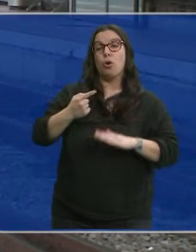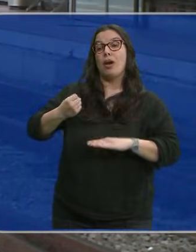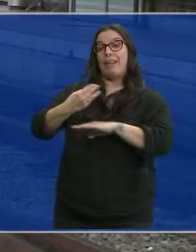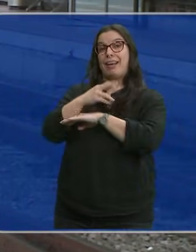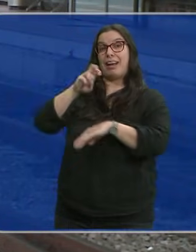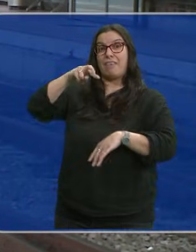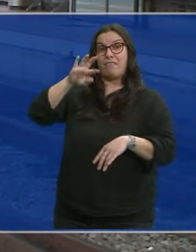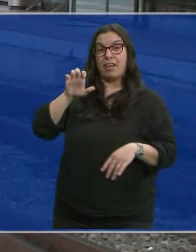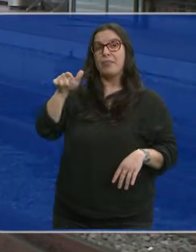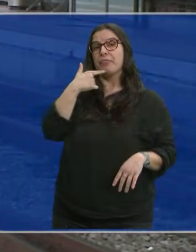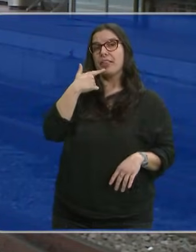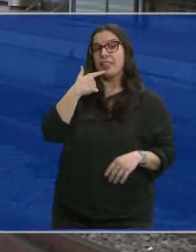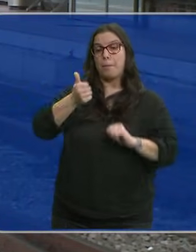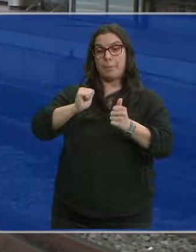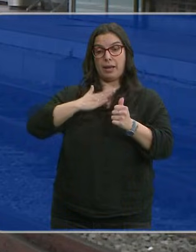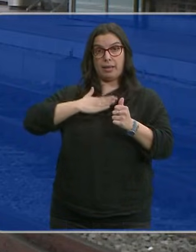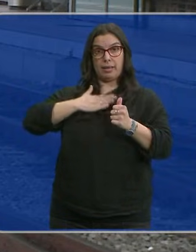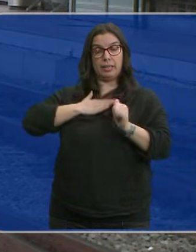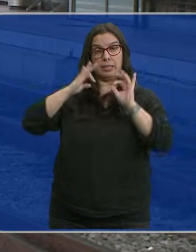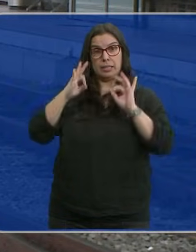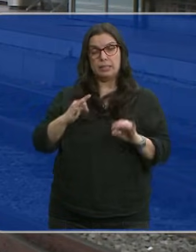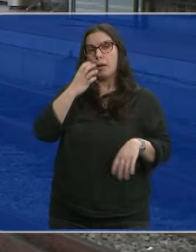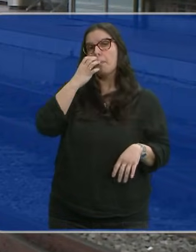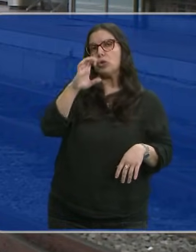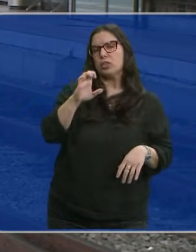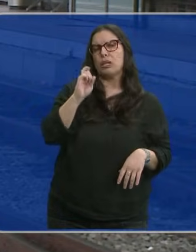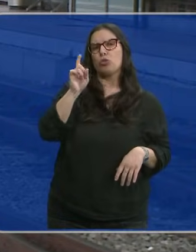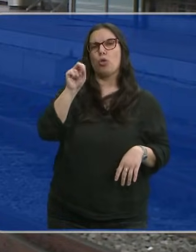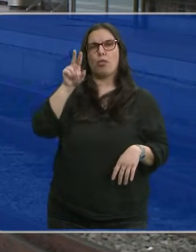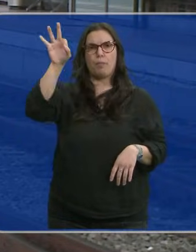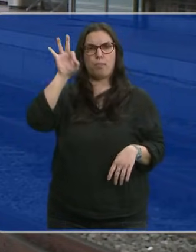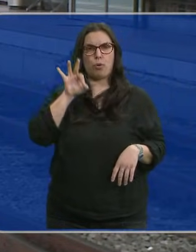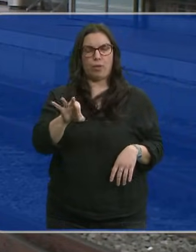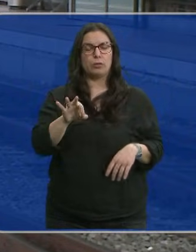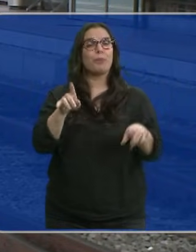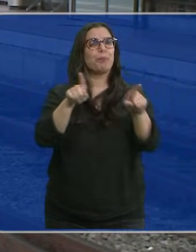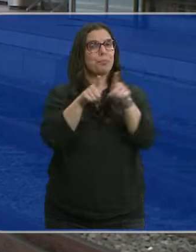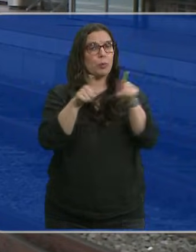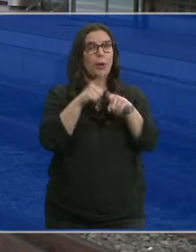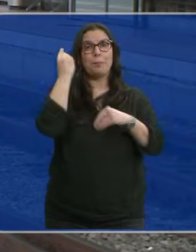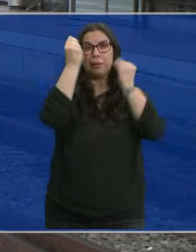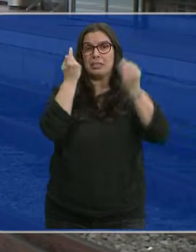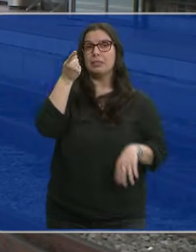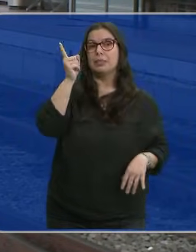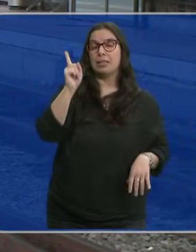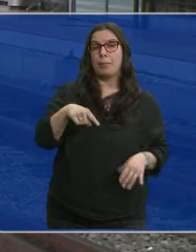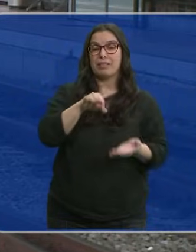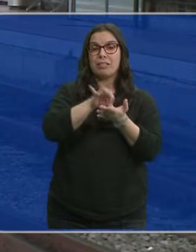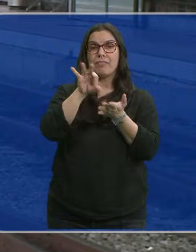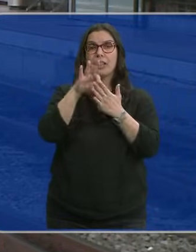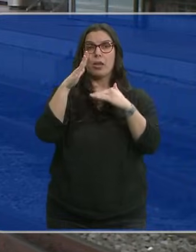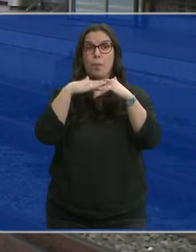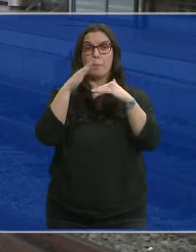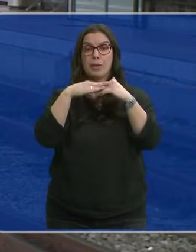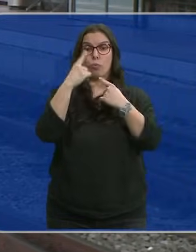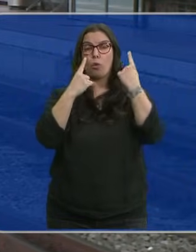las compañías afectadas, dice que entre sus maquinistas la protesta no llega al 12%. No obstante, hay que tener en cuenta que los servicios mínimos